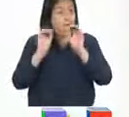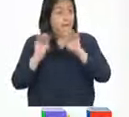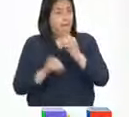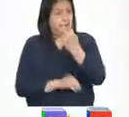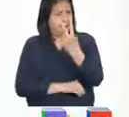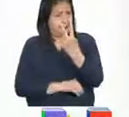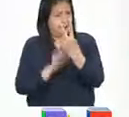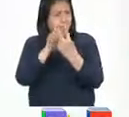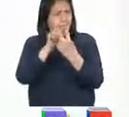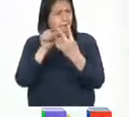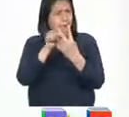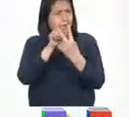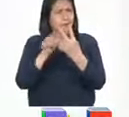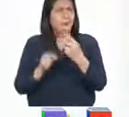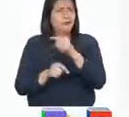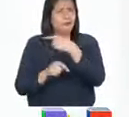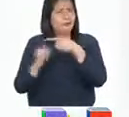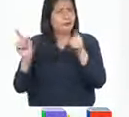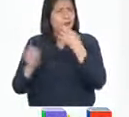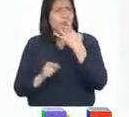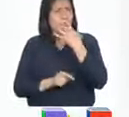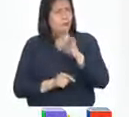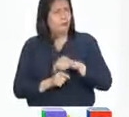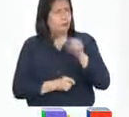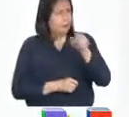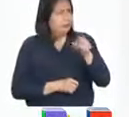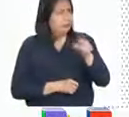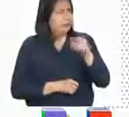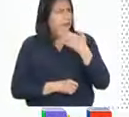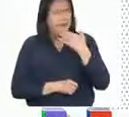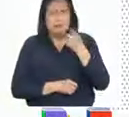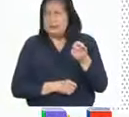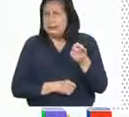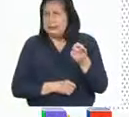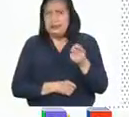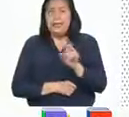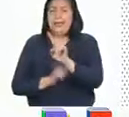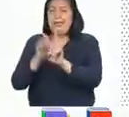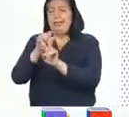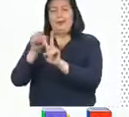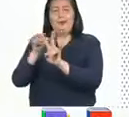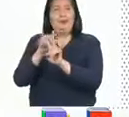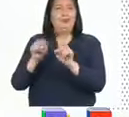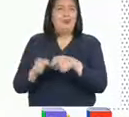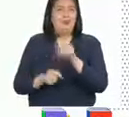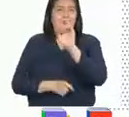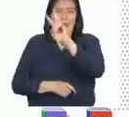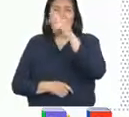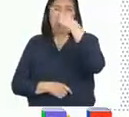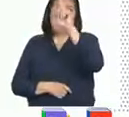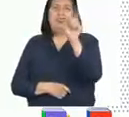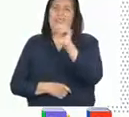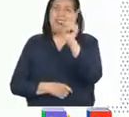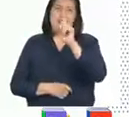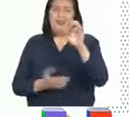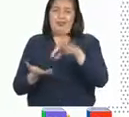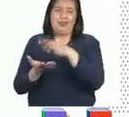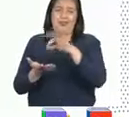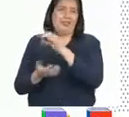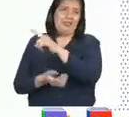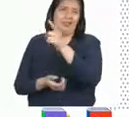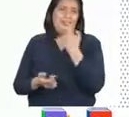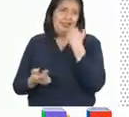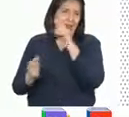a 2 estudiantes con otro color. Esos son... Ellos representan los 2 millones de habitantes que no fueron